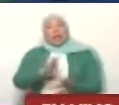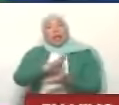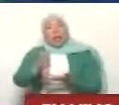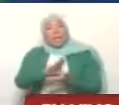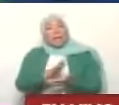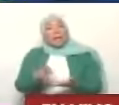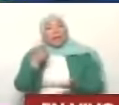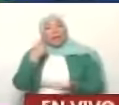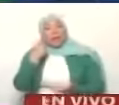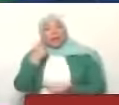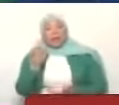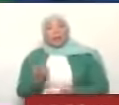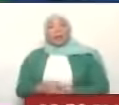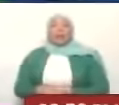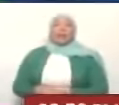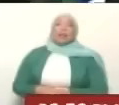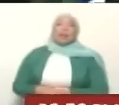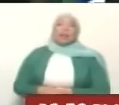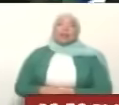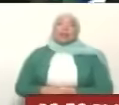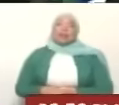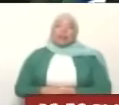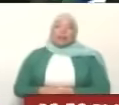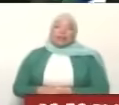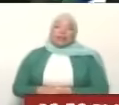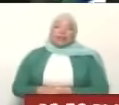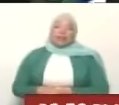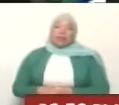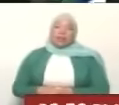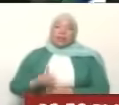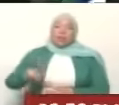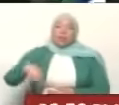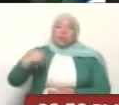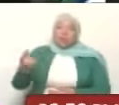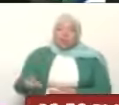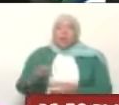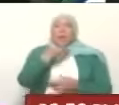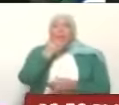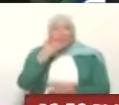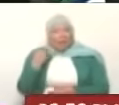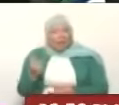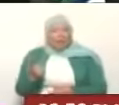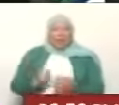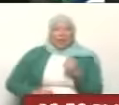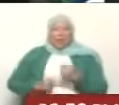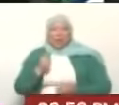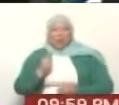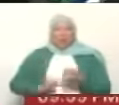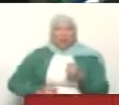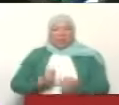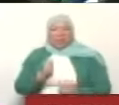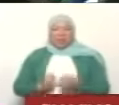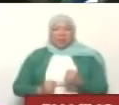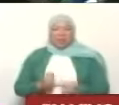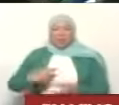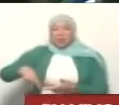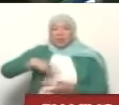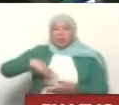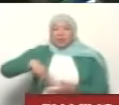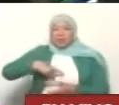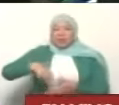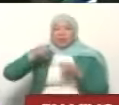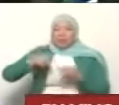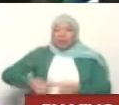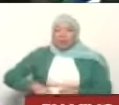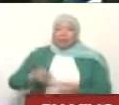coreografía, ¿no? Le prometemos que en el próximo capítulo traemos la coreografía de Factor M y del grupo de